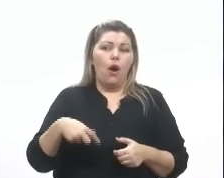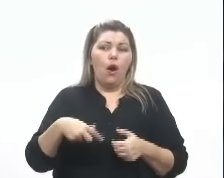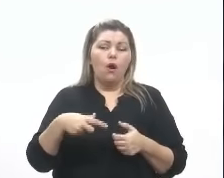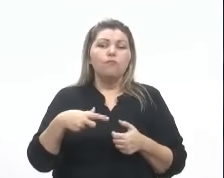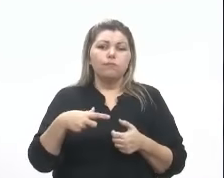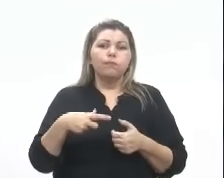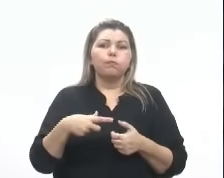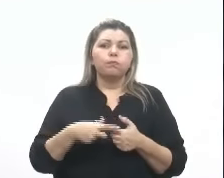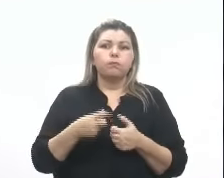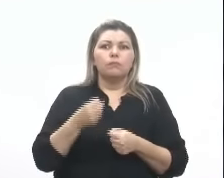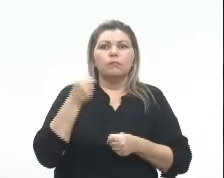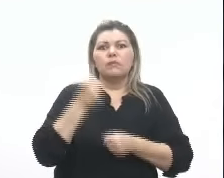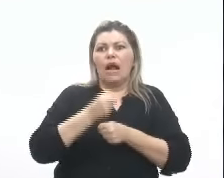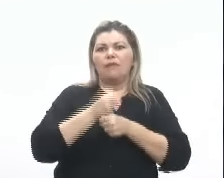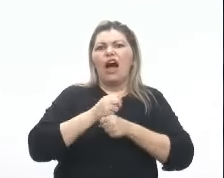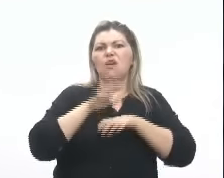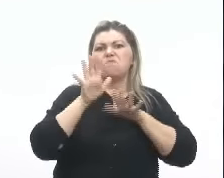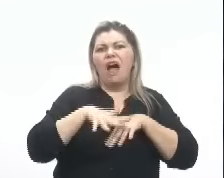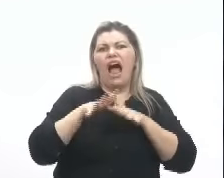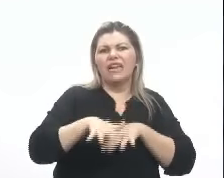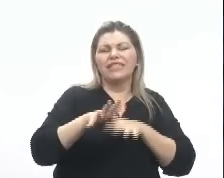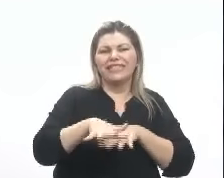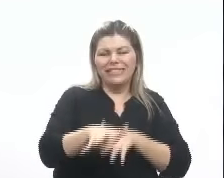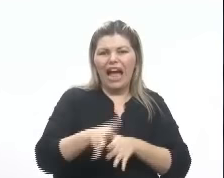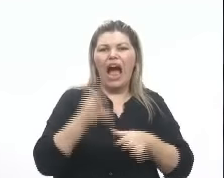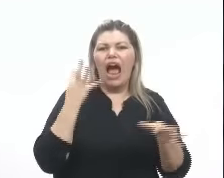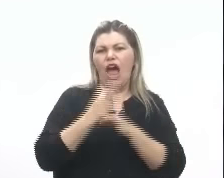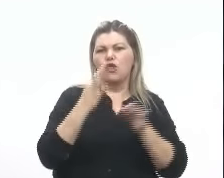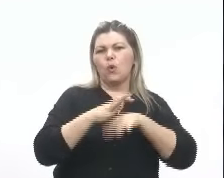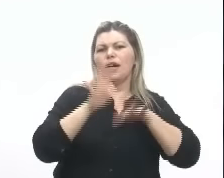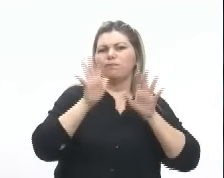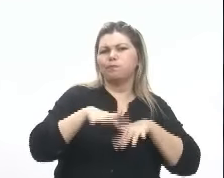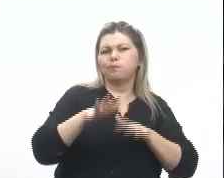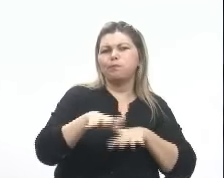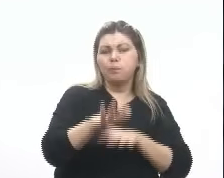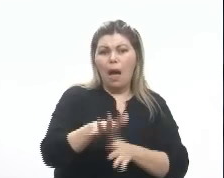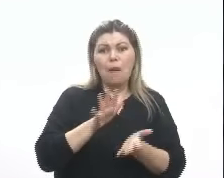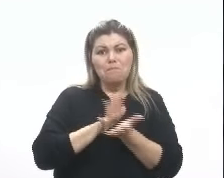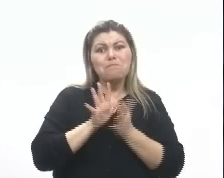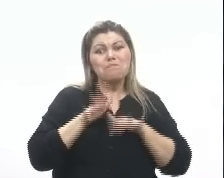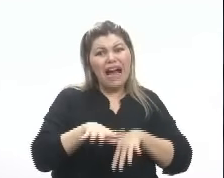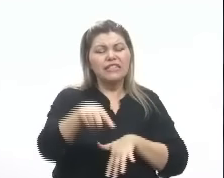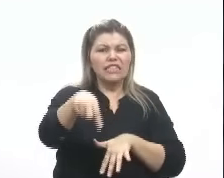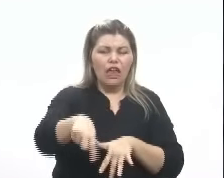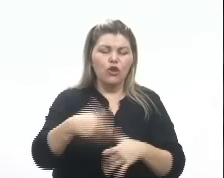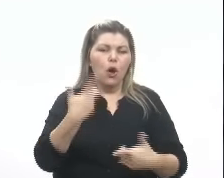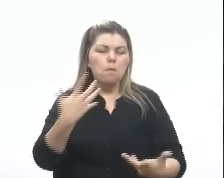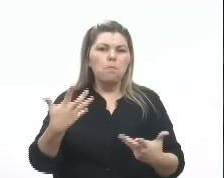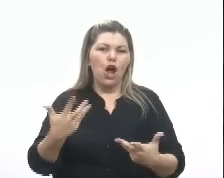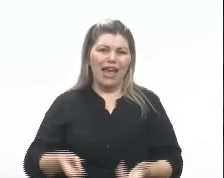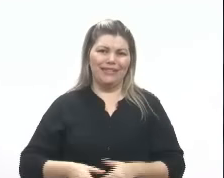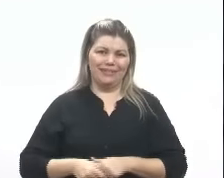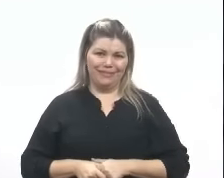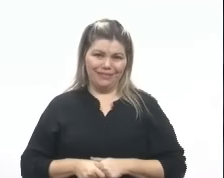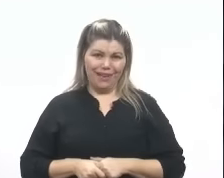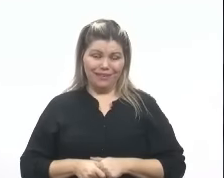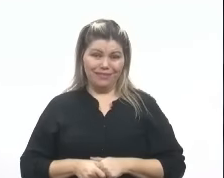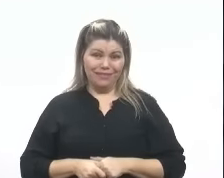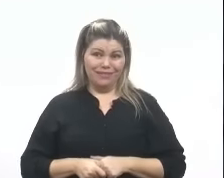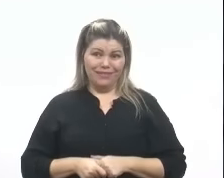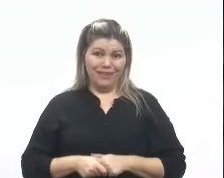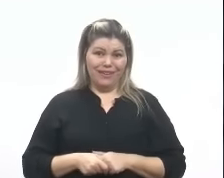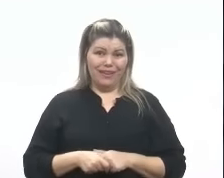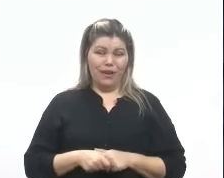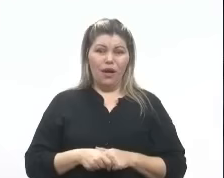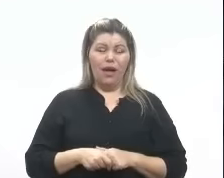los trabajadores... La marcha de la educación, la marcha de hoy, ¿le molesta? No había más lugar acá, a